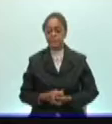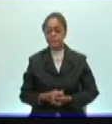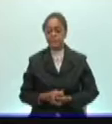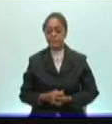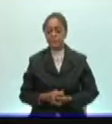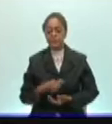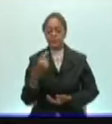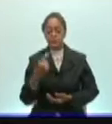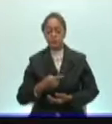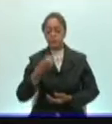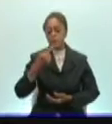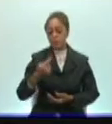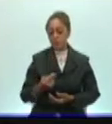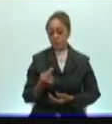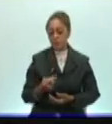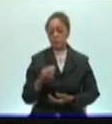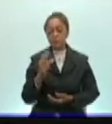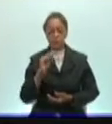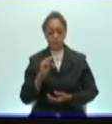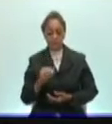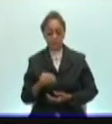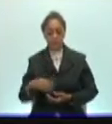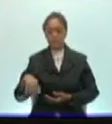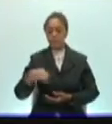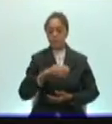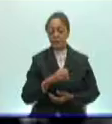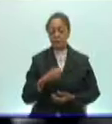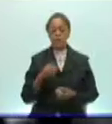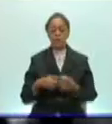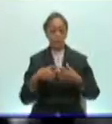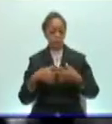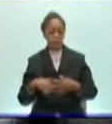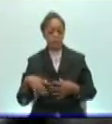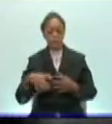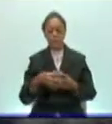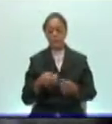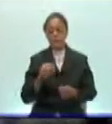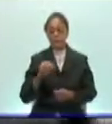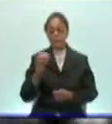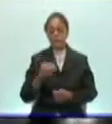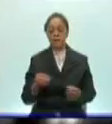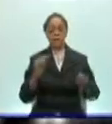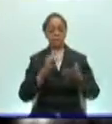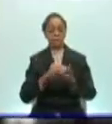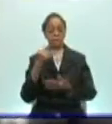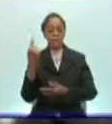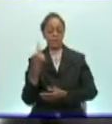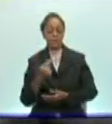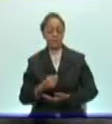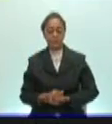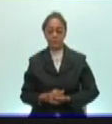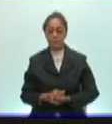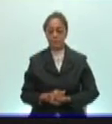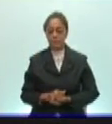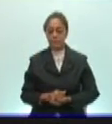Y una a una irá mencionando a todas las compañías norteamericanas que serán nacionalizadas.